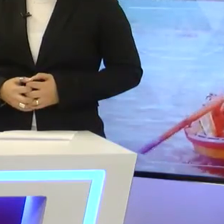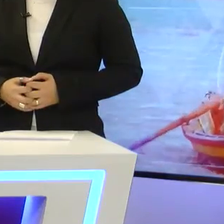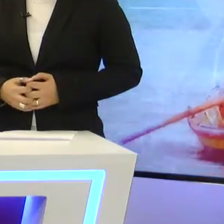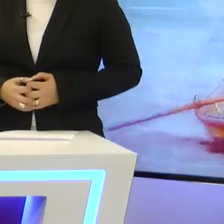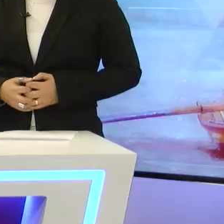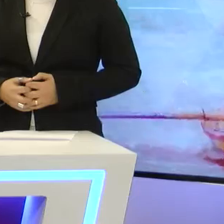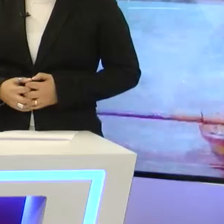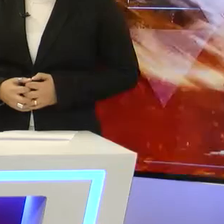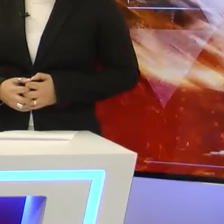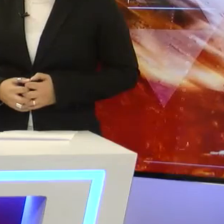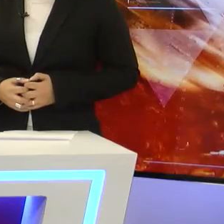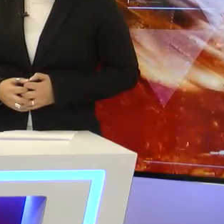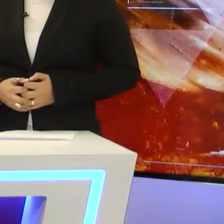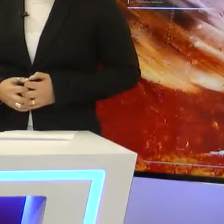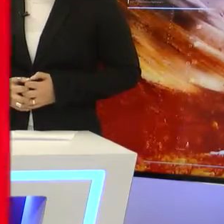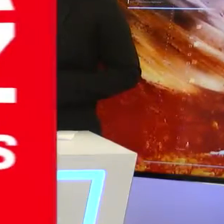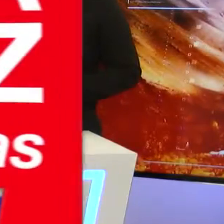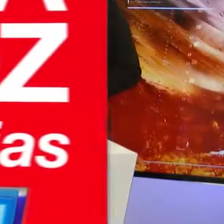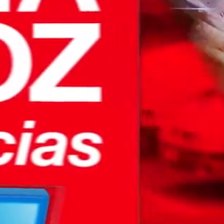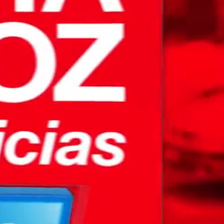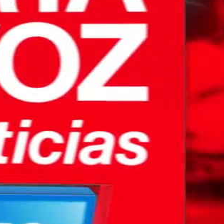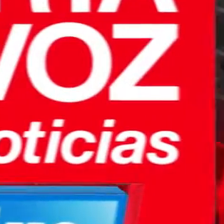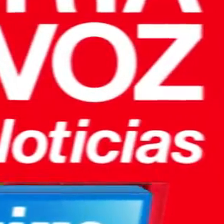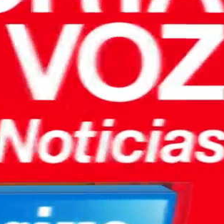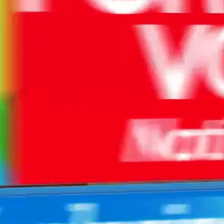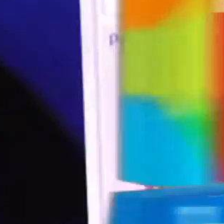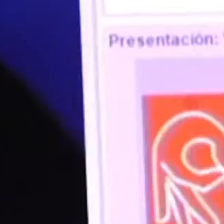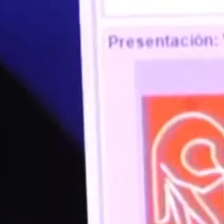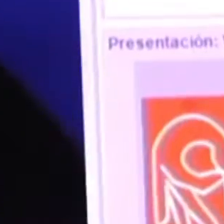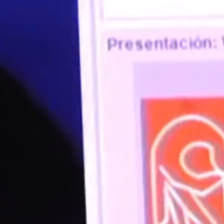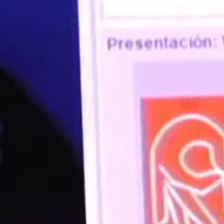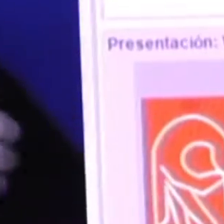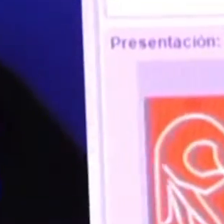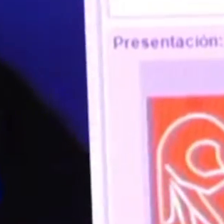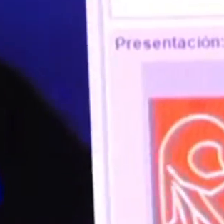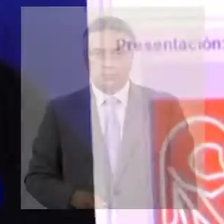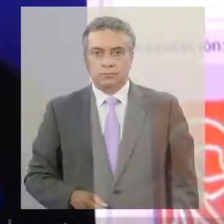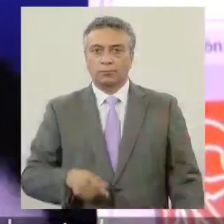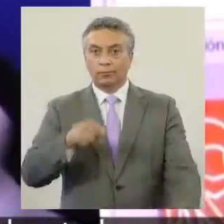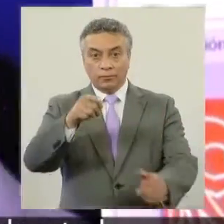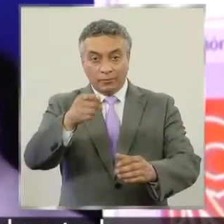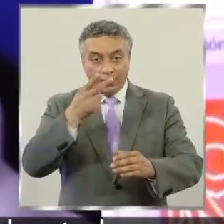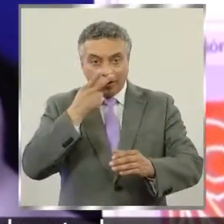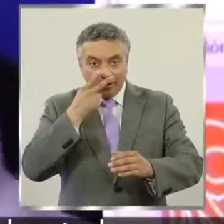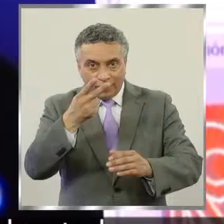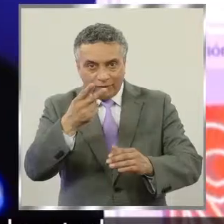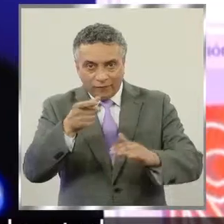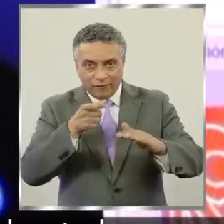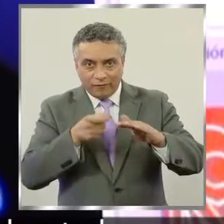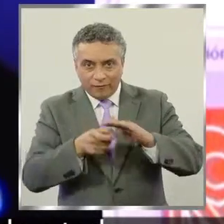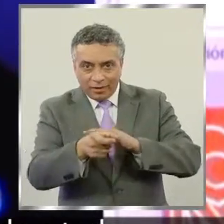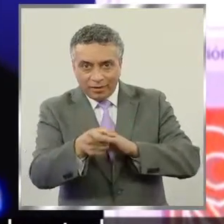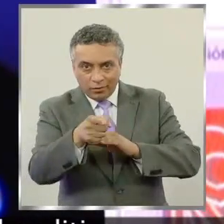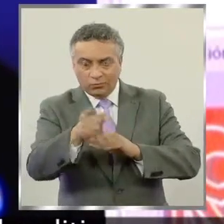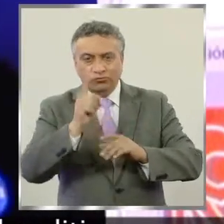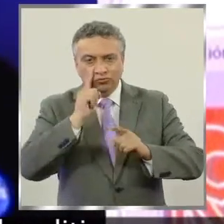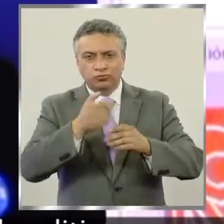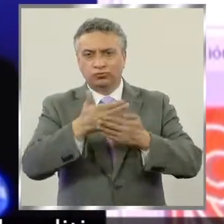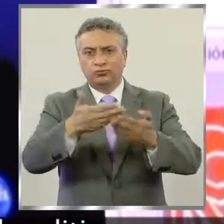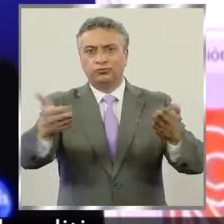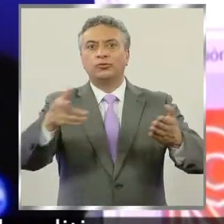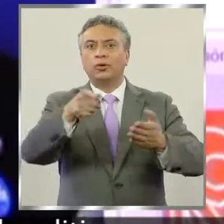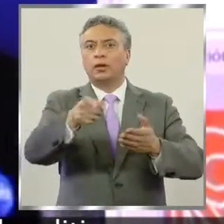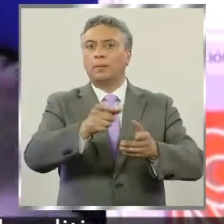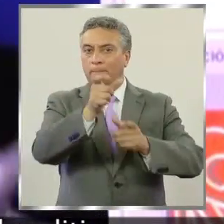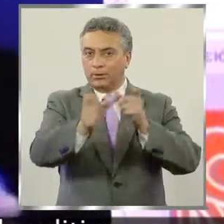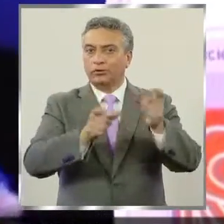Felicidades. En este video se está saludando a toda la población